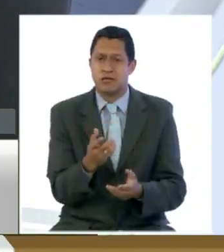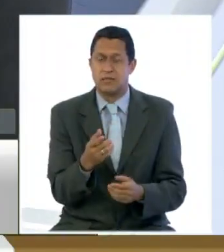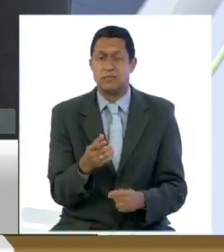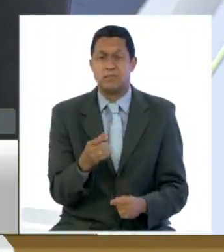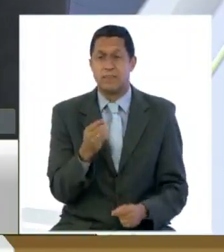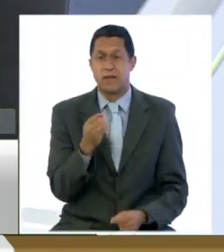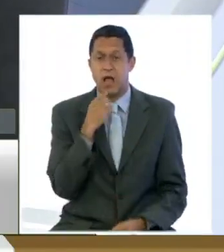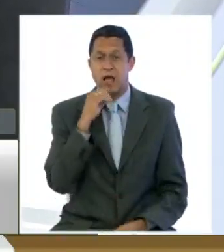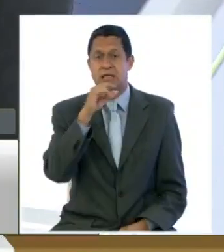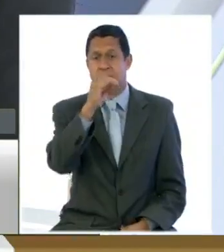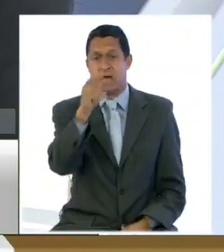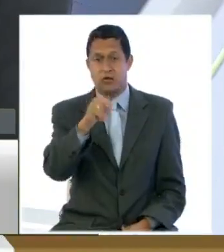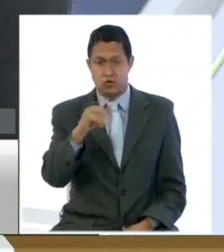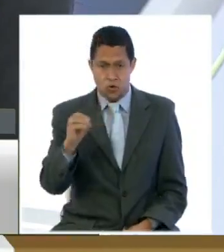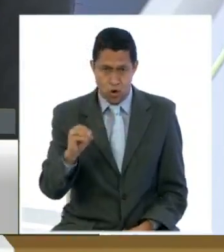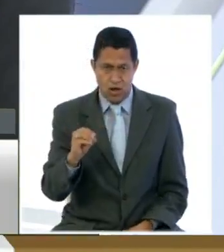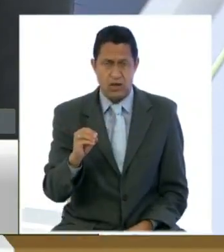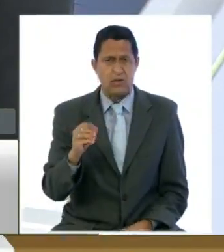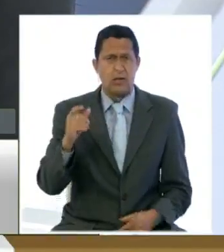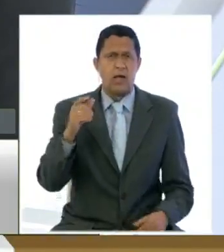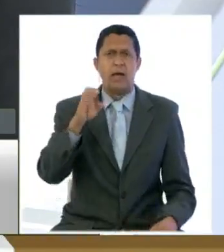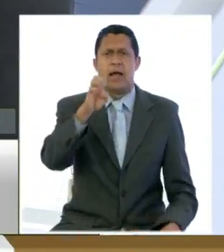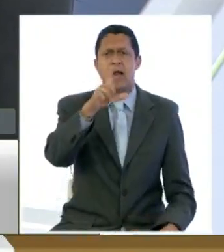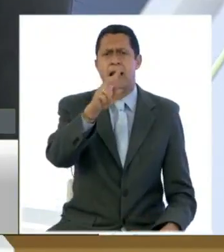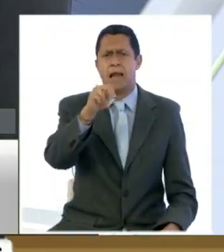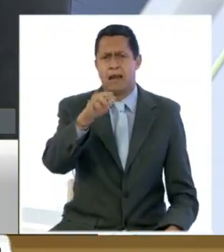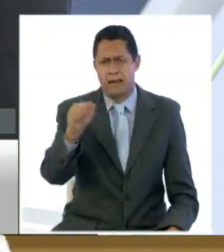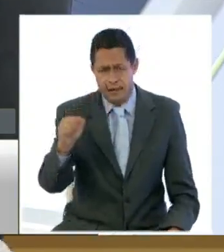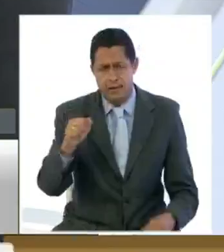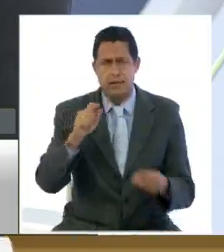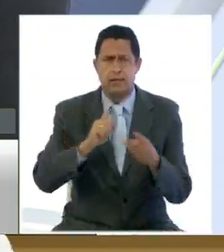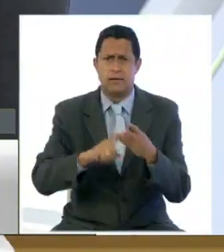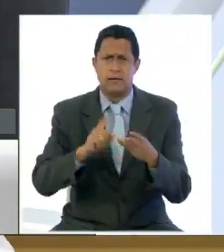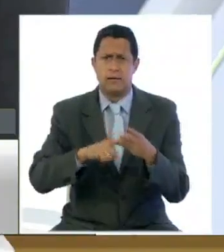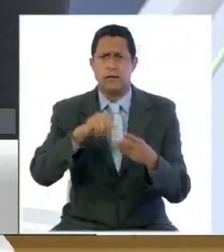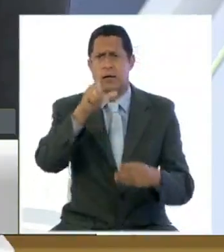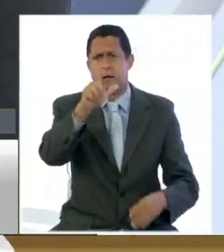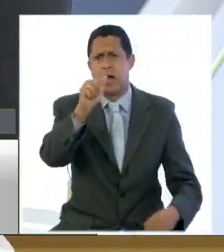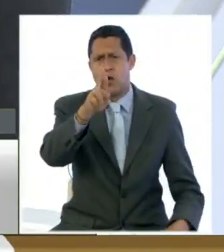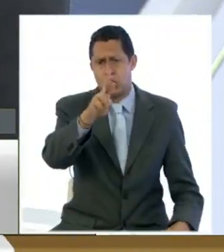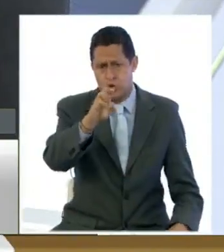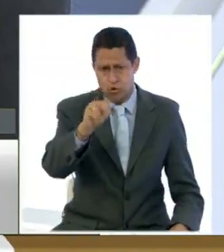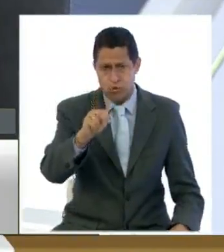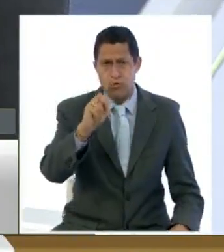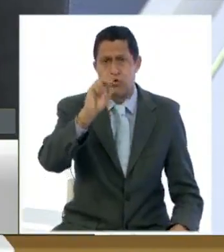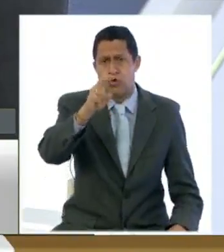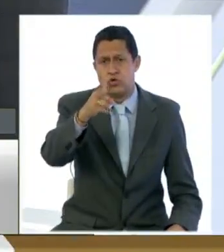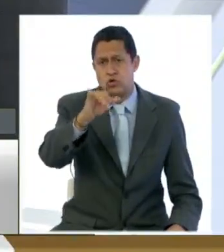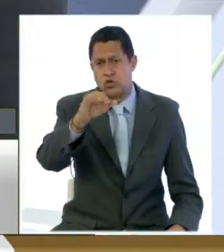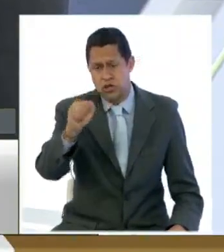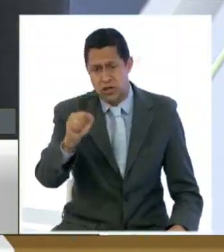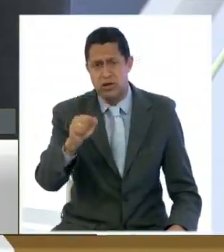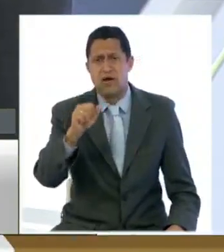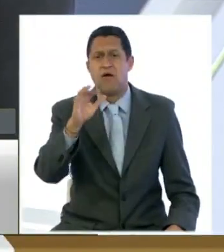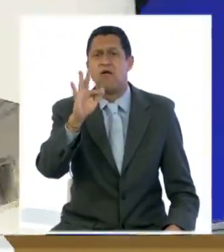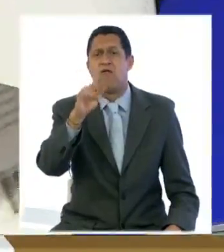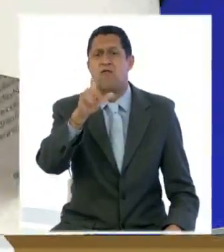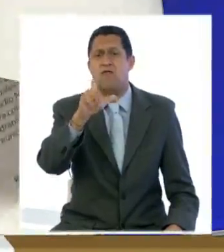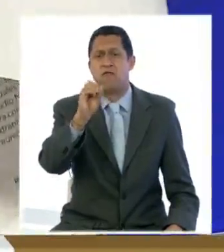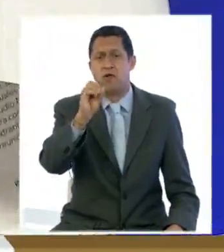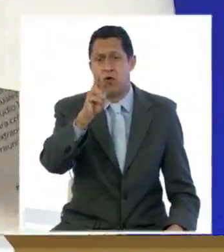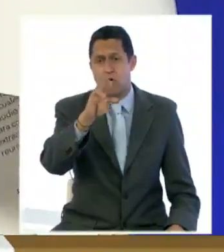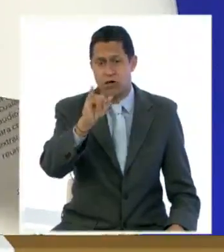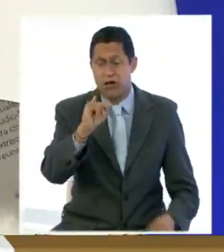de Claudio Nazoa, la chef Elena Ibarra, Laureano Márquez, Shia Bertoni, Floria Márquez, las